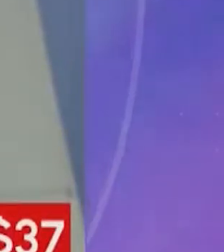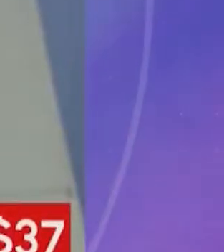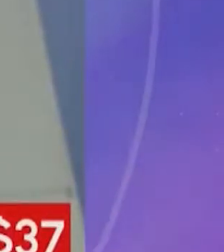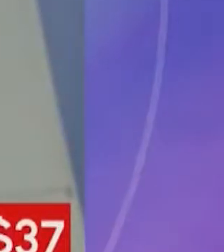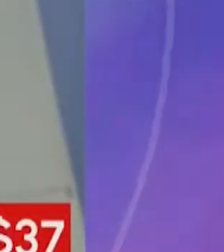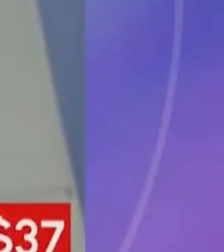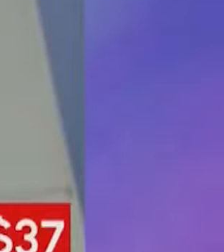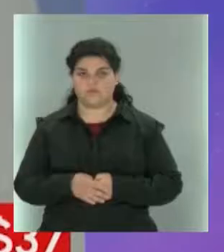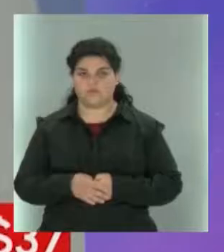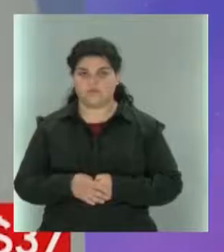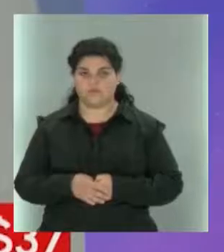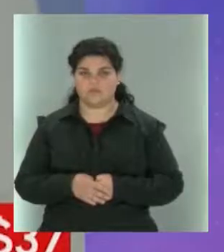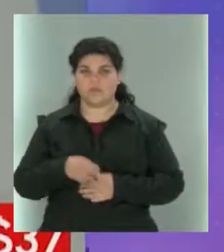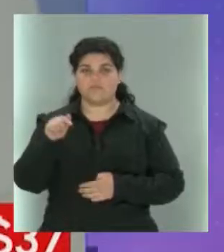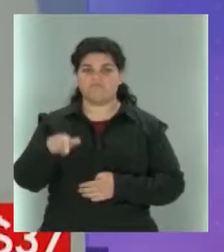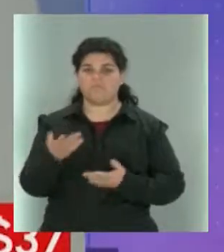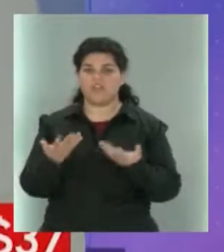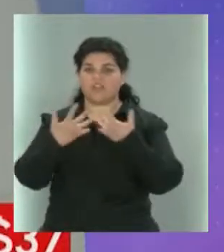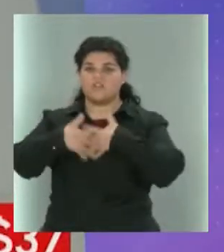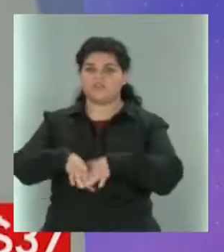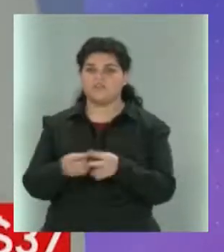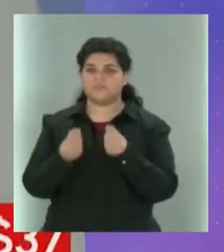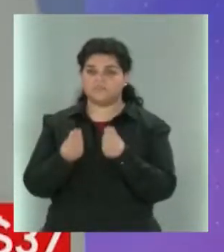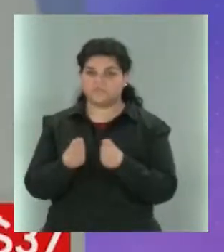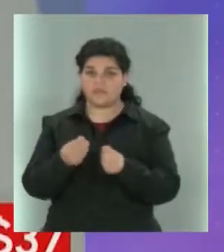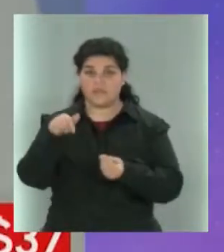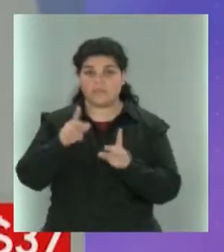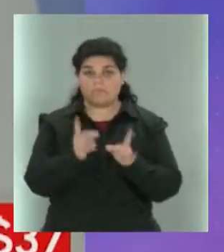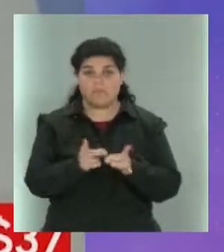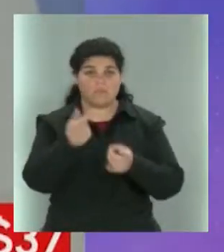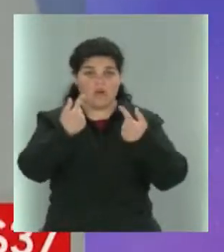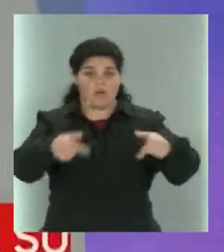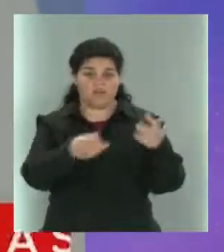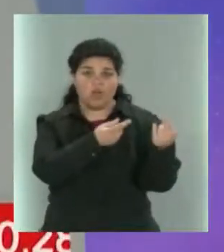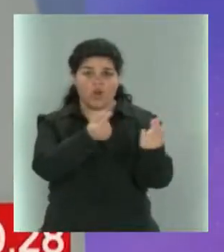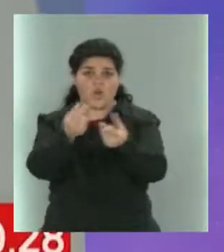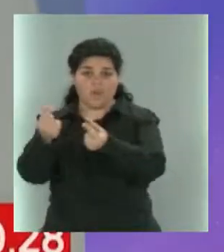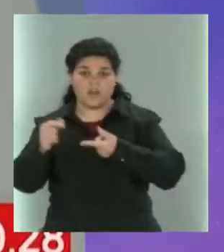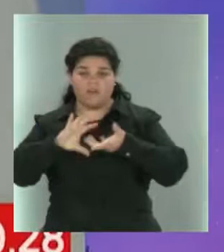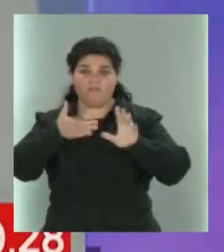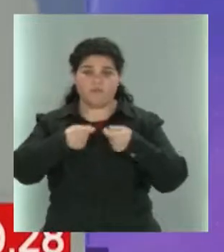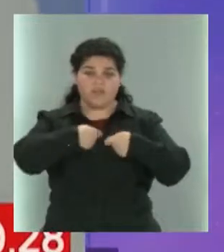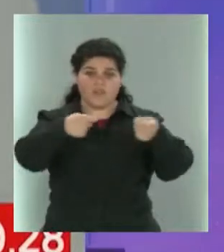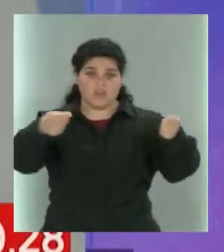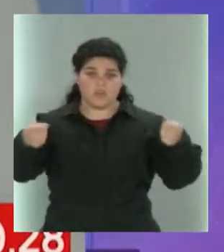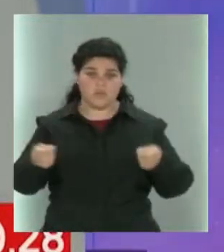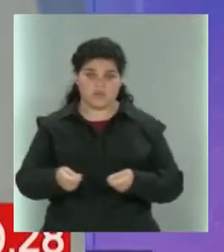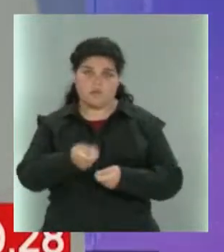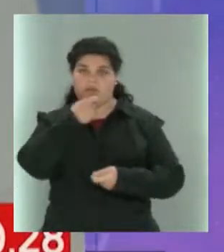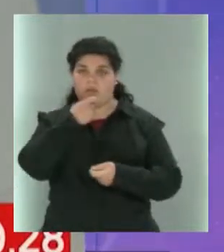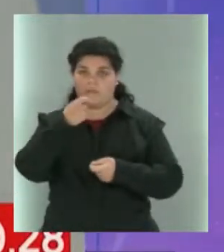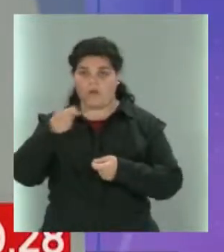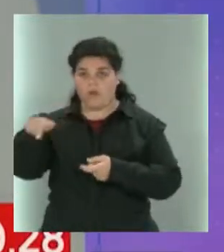transporte. Lo que tiene que ver con los productos que vos comprás en la góndola, todo el esquema de distribución de la producción. Yo voy a comprar a la